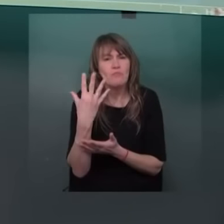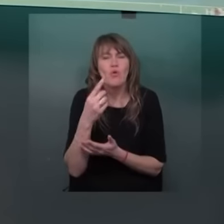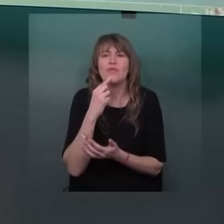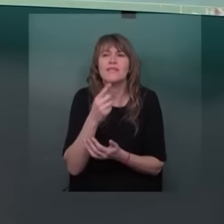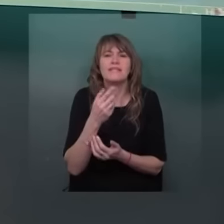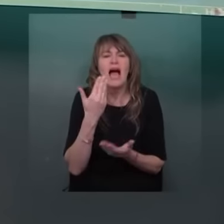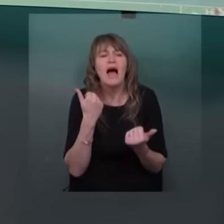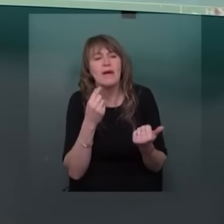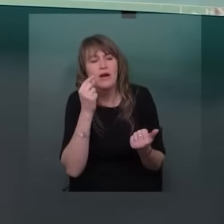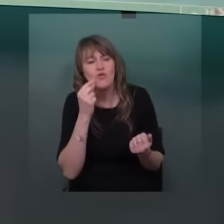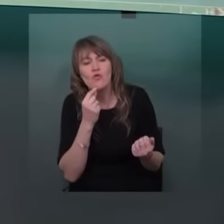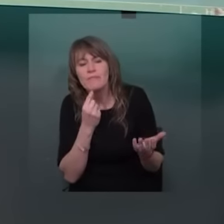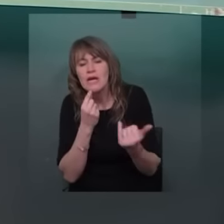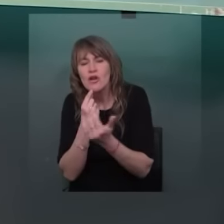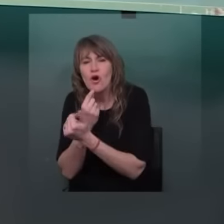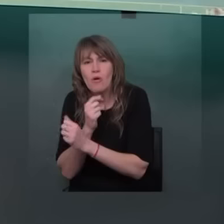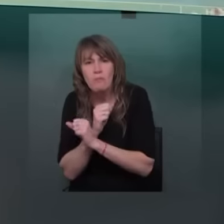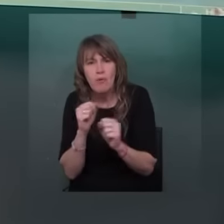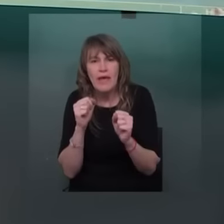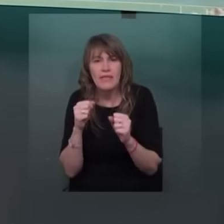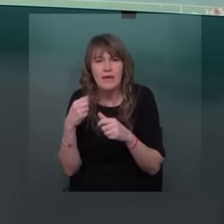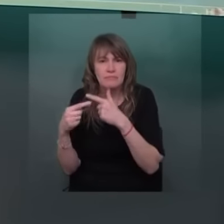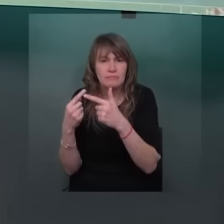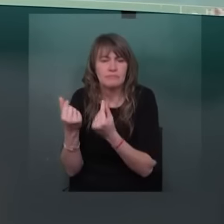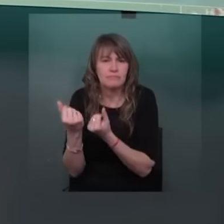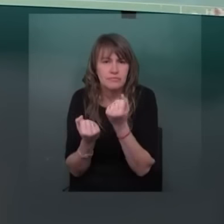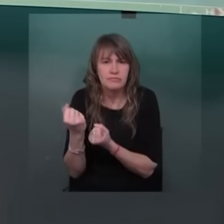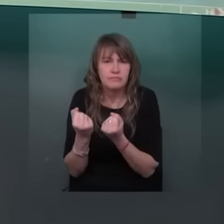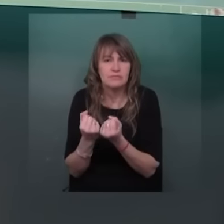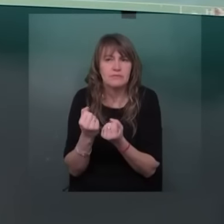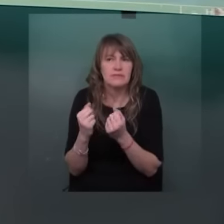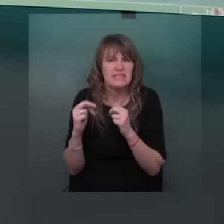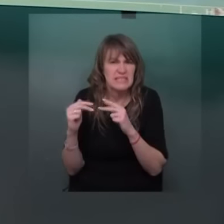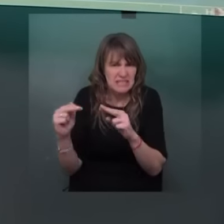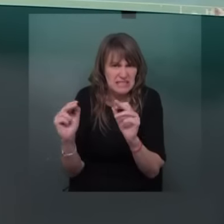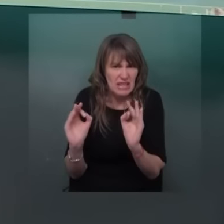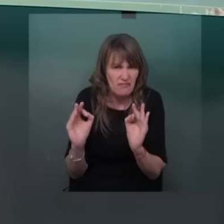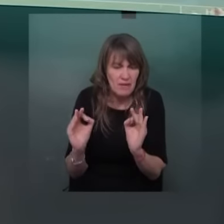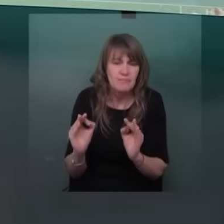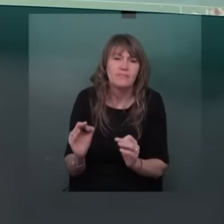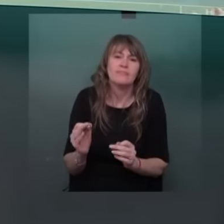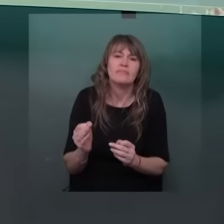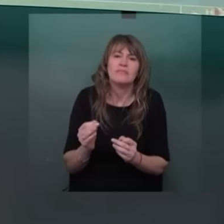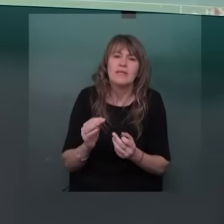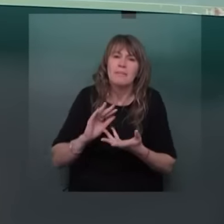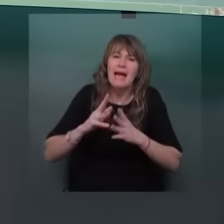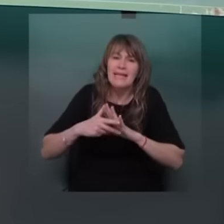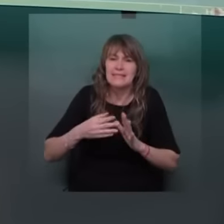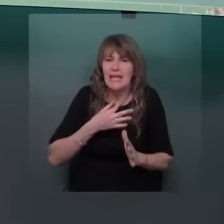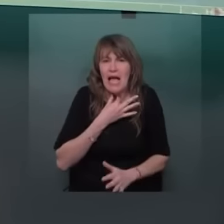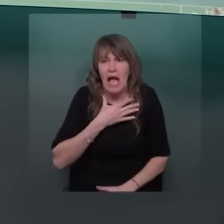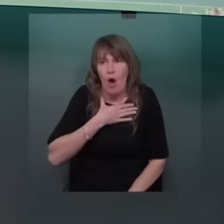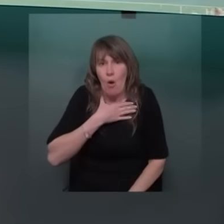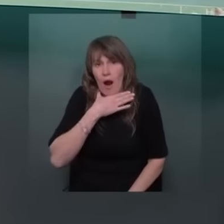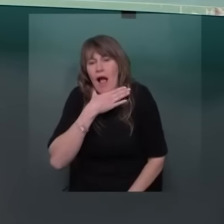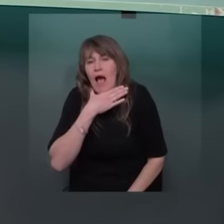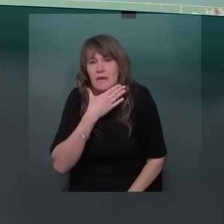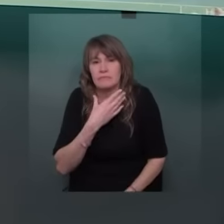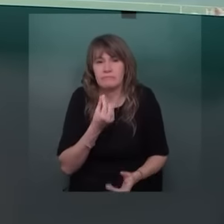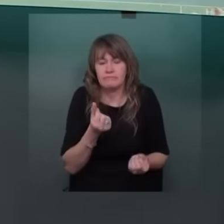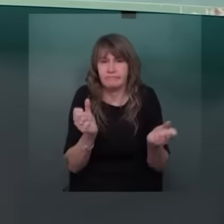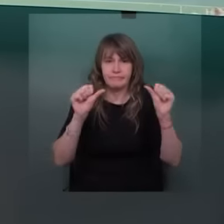números que prueben que es viable en términos económico financieros Consideró que es una forma de ahogar financieramente a